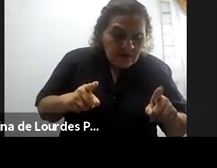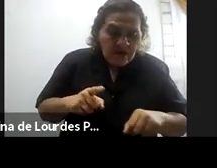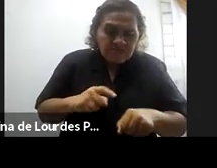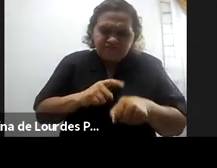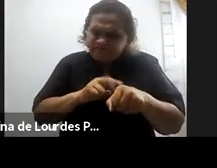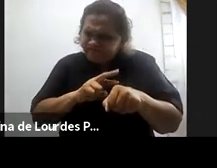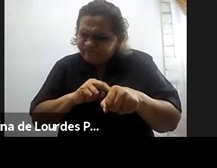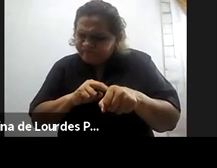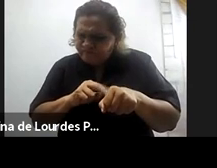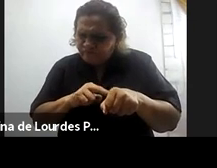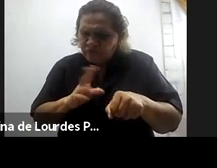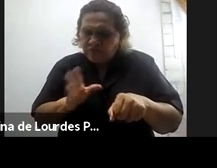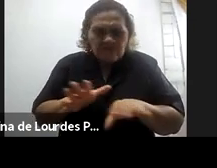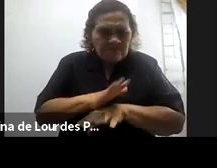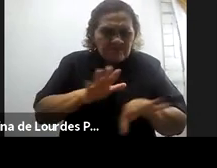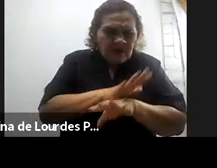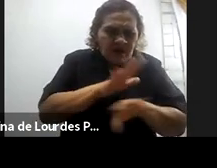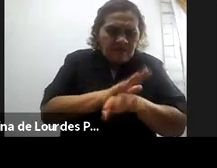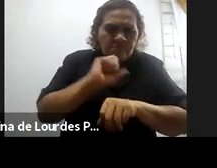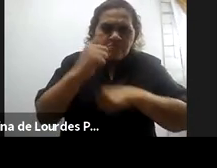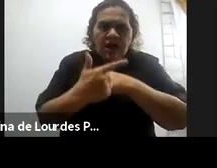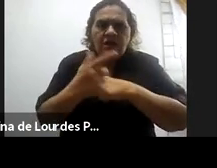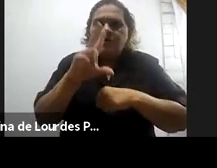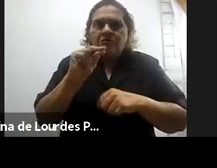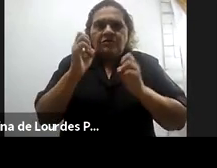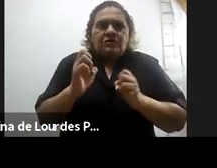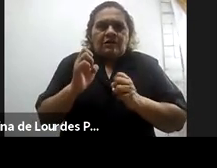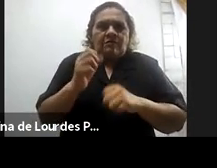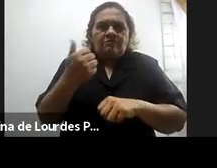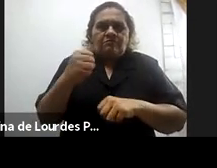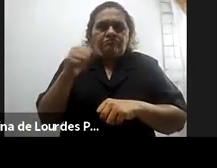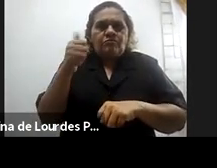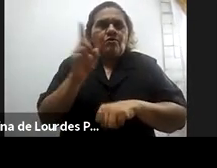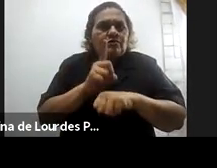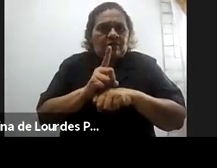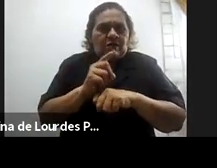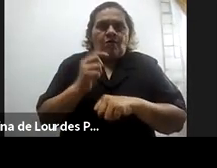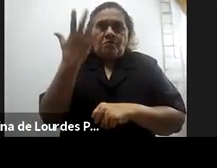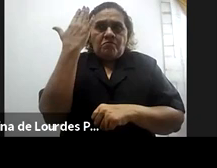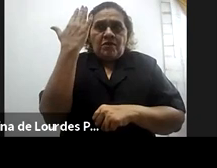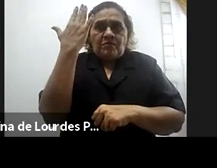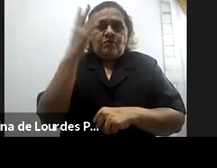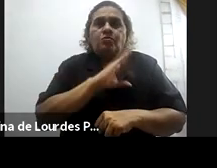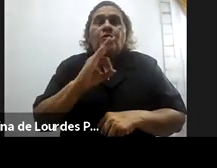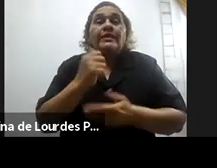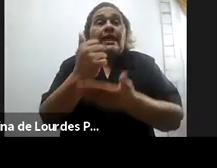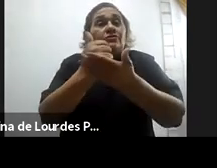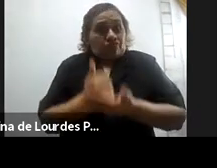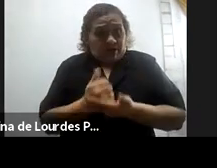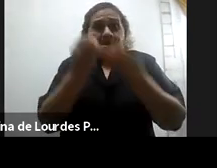lesión, por ejemplo, algún cambio, algo que no estaba el día anterior. Un espejito nos puede ayudar mucho para eso.